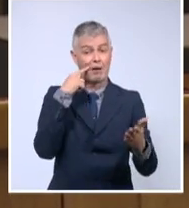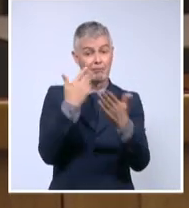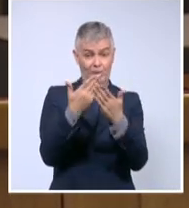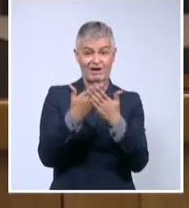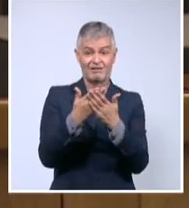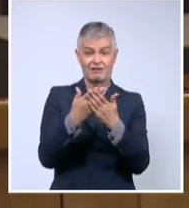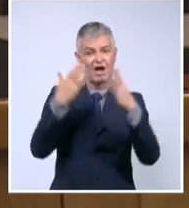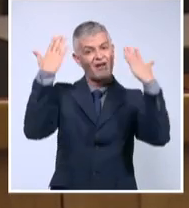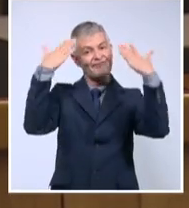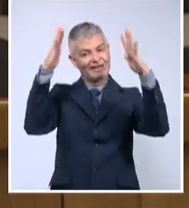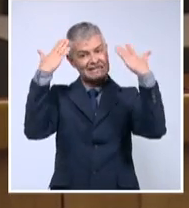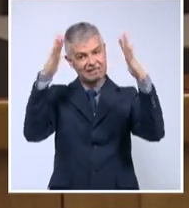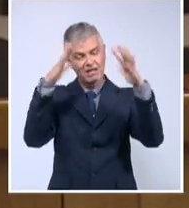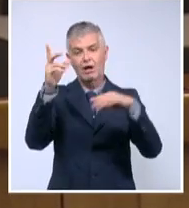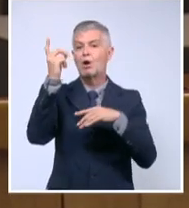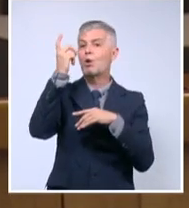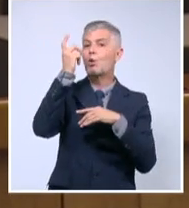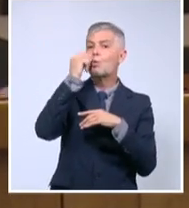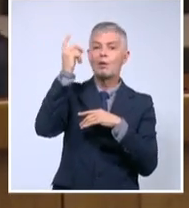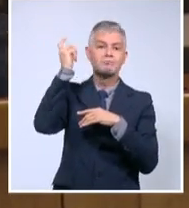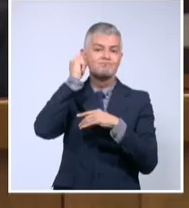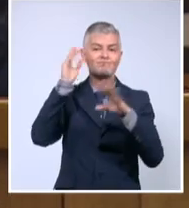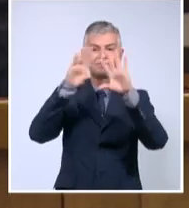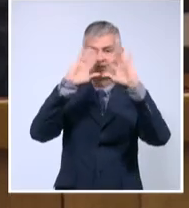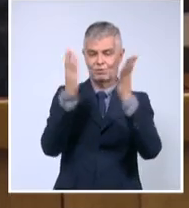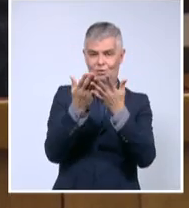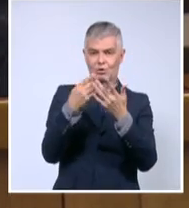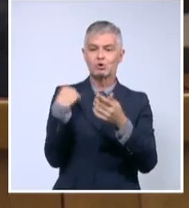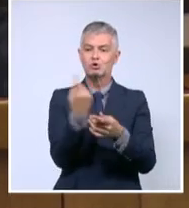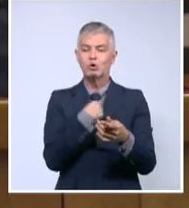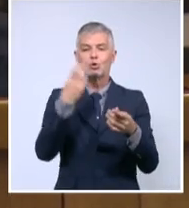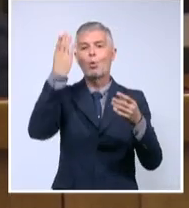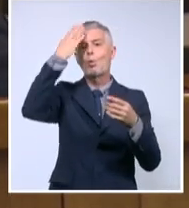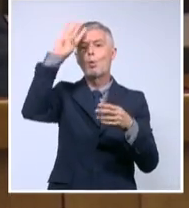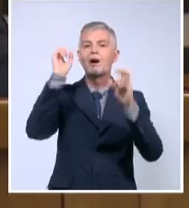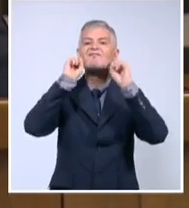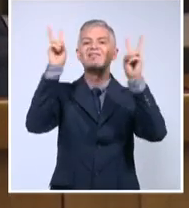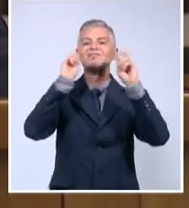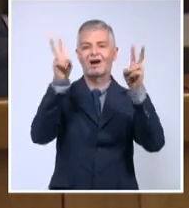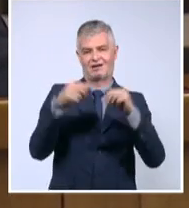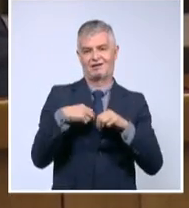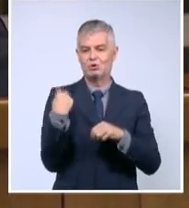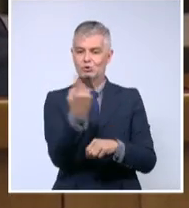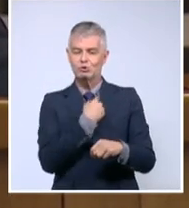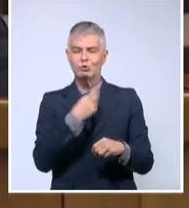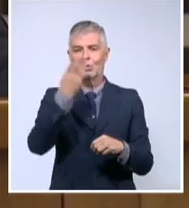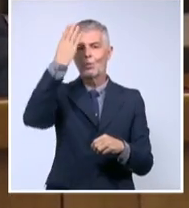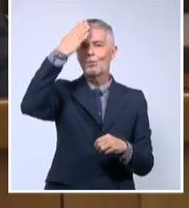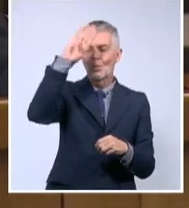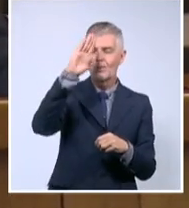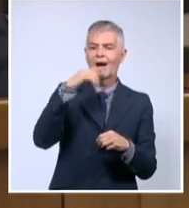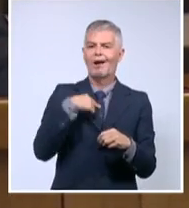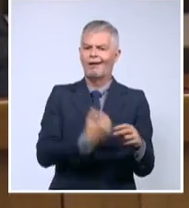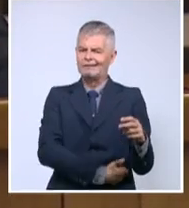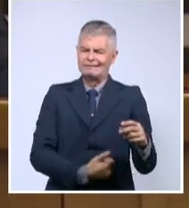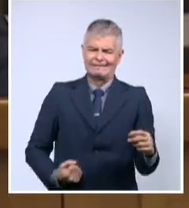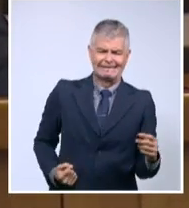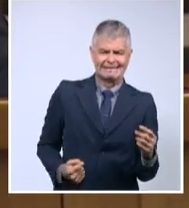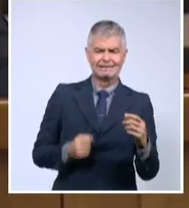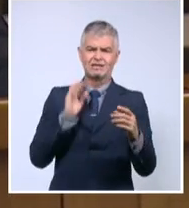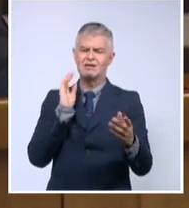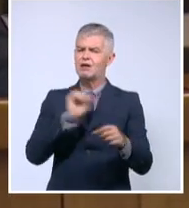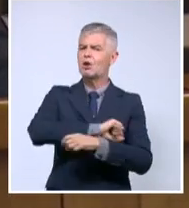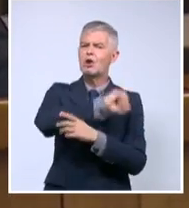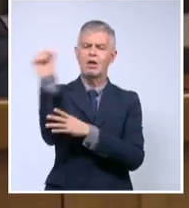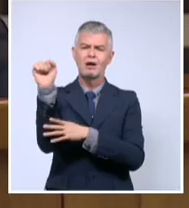Felicidades, cubanas y cubanos. Somos Cuba viva. Somos el país que se ha empeñado en resistir y vencer los cercos y